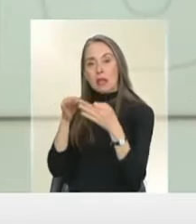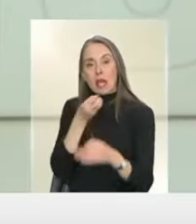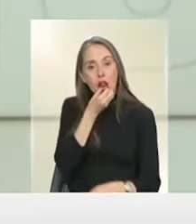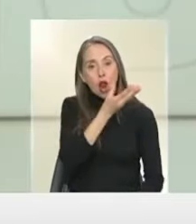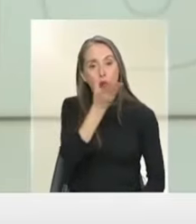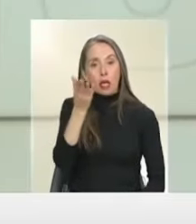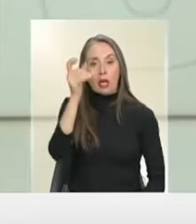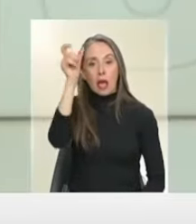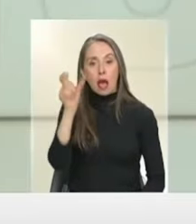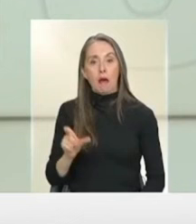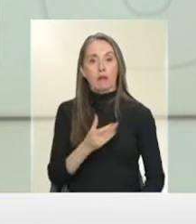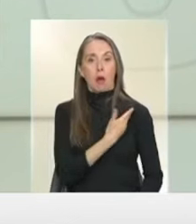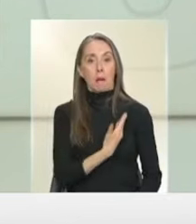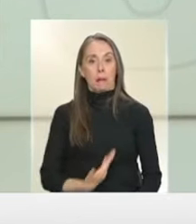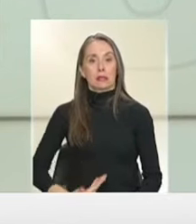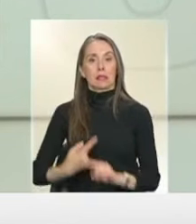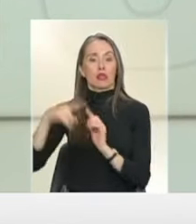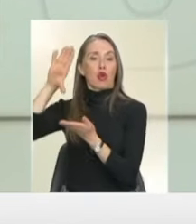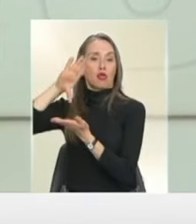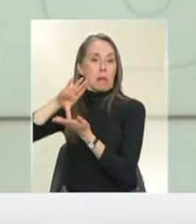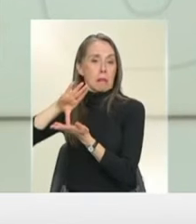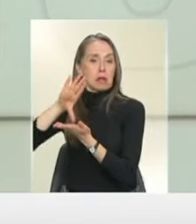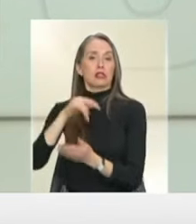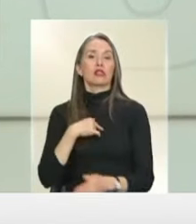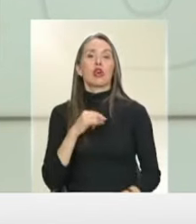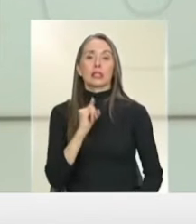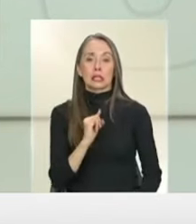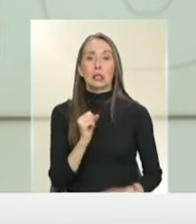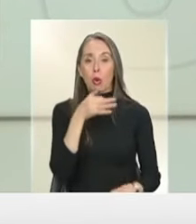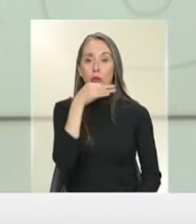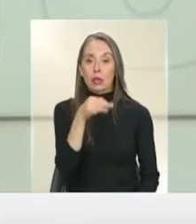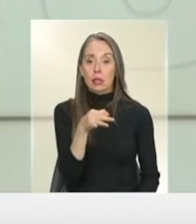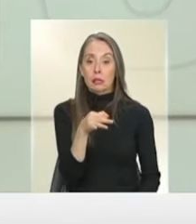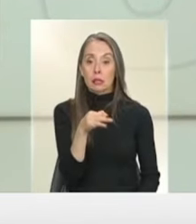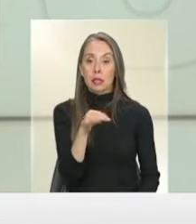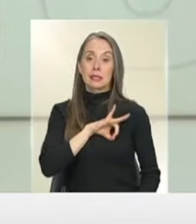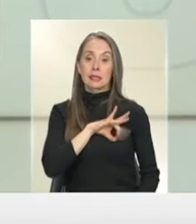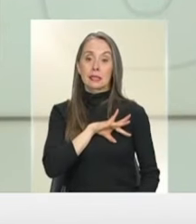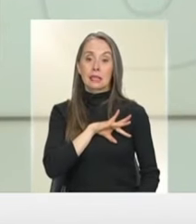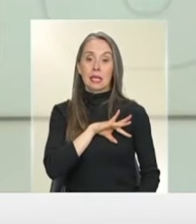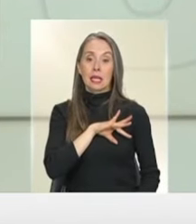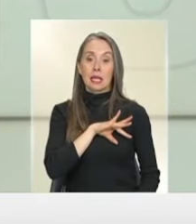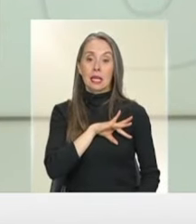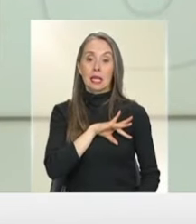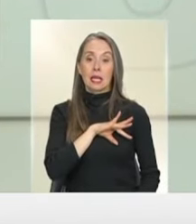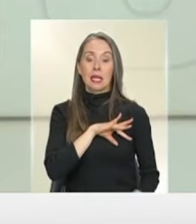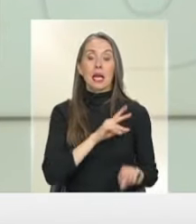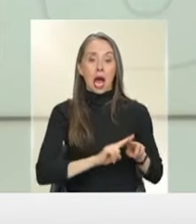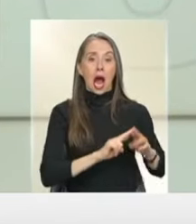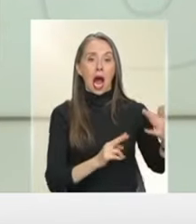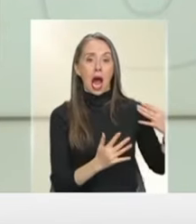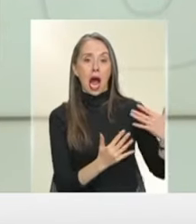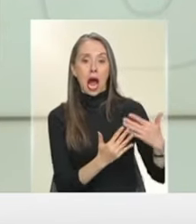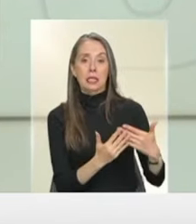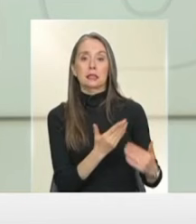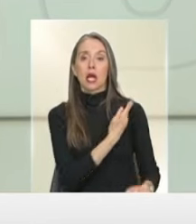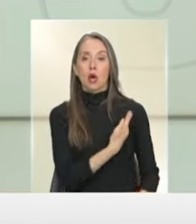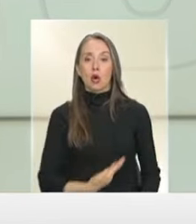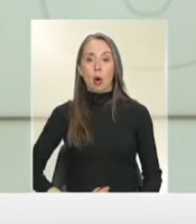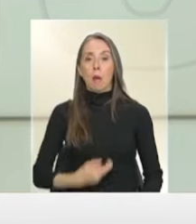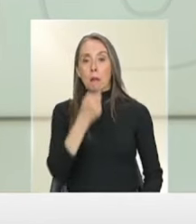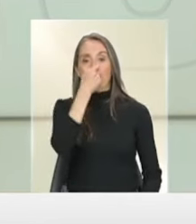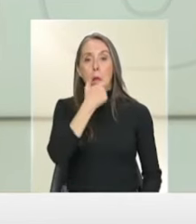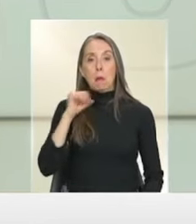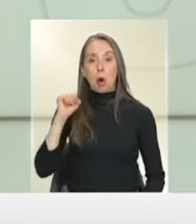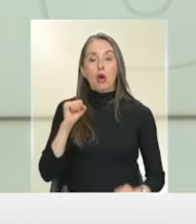declaración de un presidente extranjero. Lo que quiero decir, lo que sí puedo decir, es que Chile está ejecutando el gobierno en